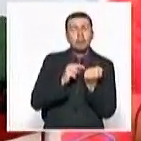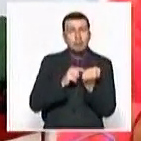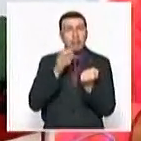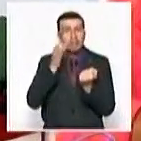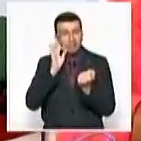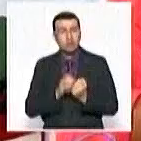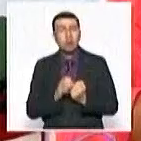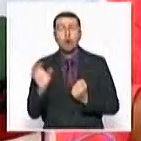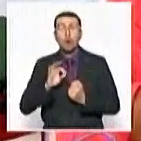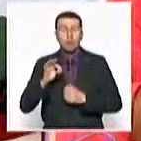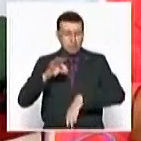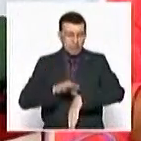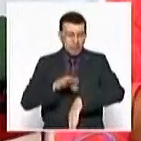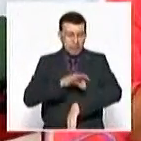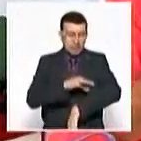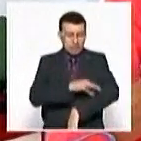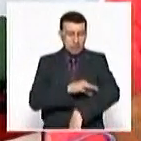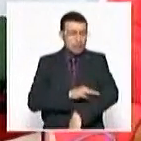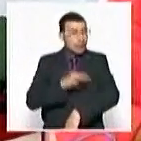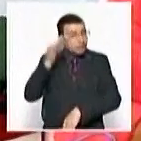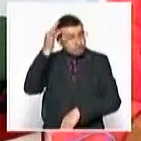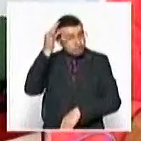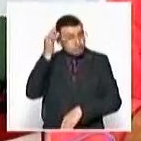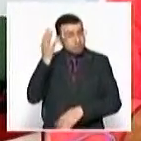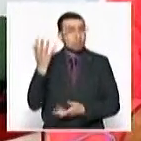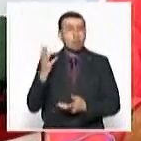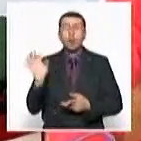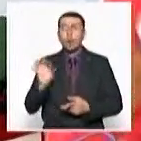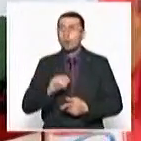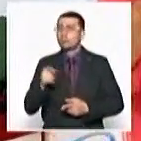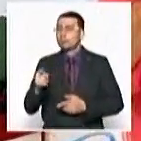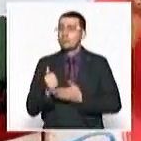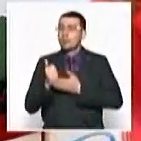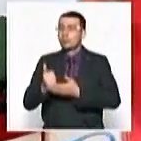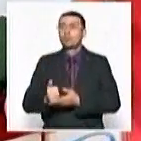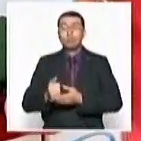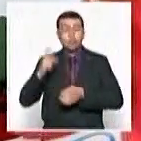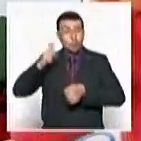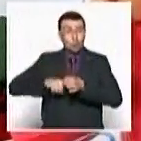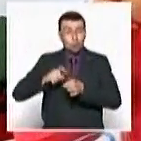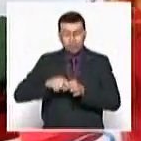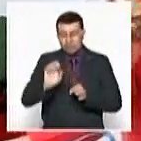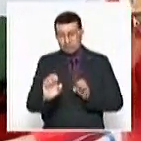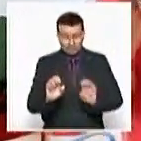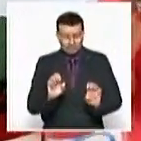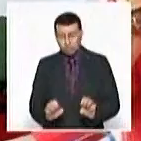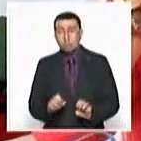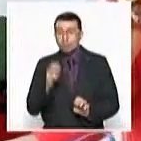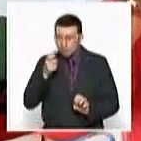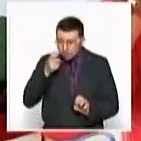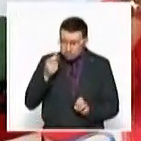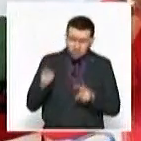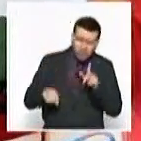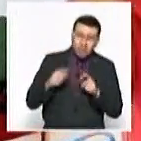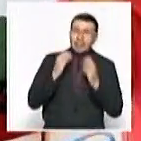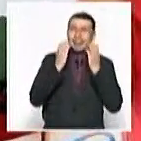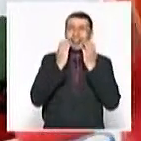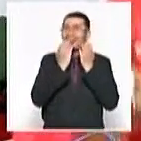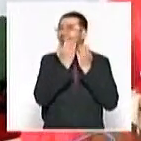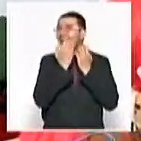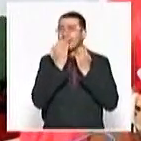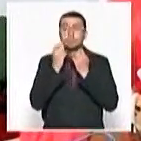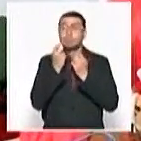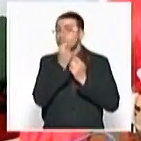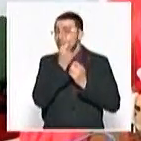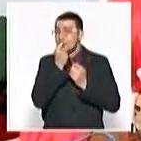que existe la acupuntura, que existe la quiropraxia, que hay que mirar la odontología neurofocal porque muchas piezas dentarias son las